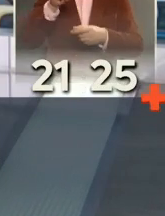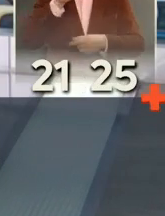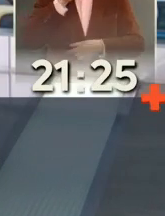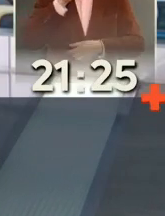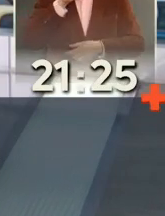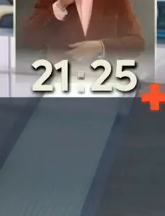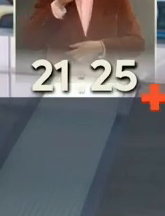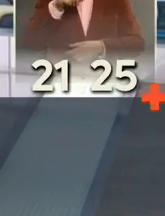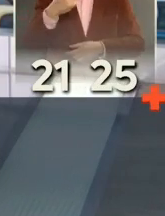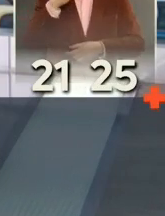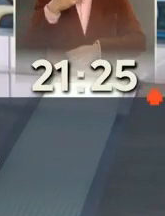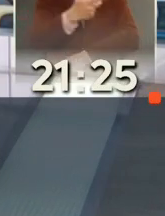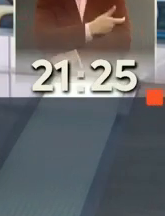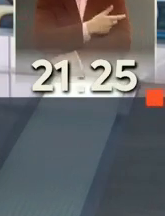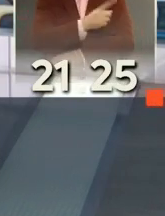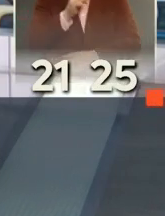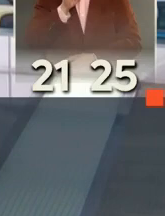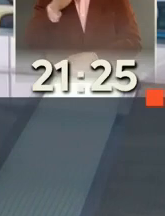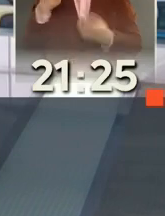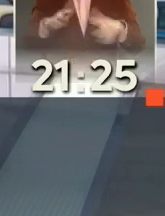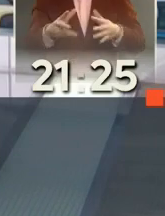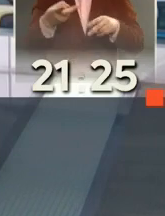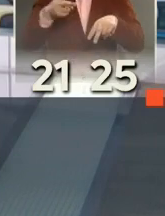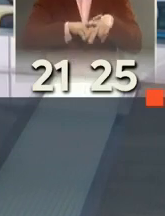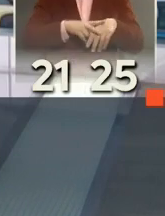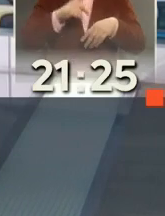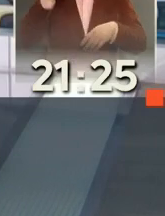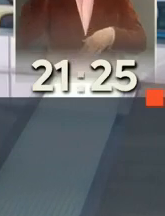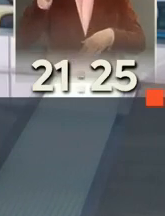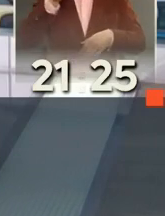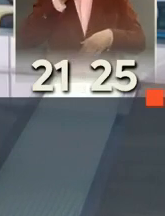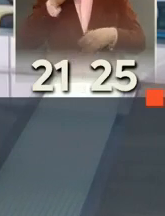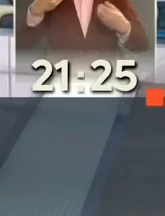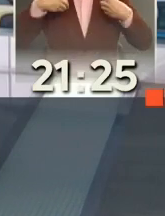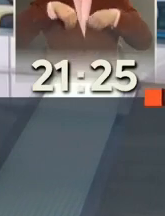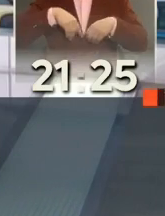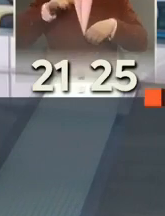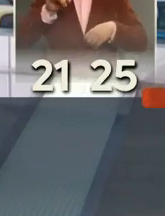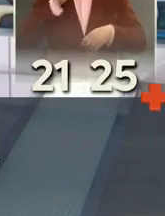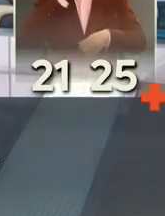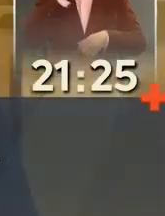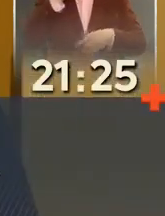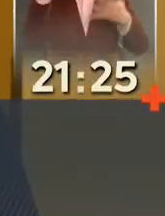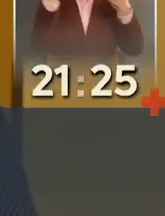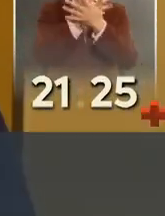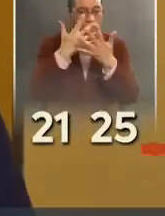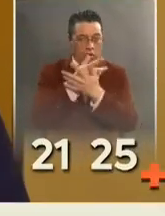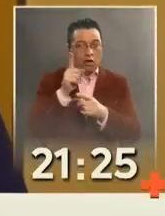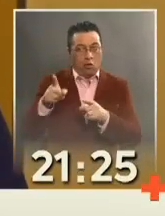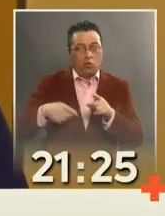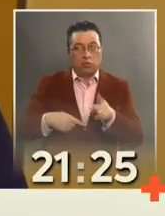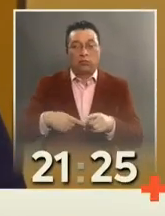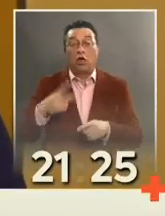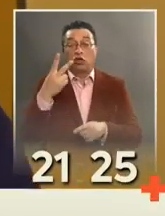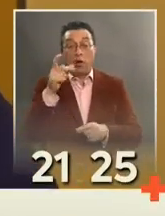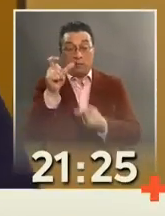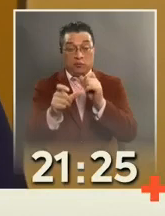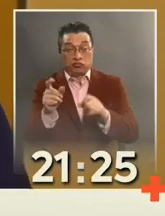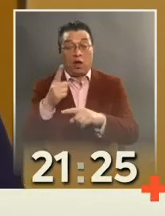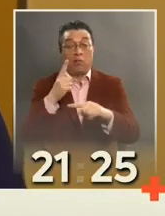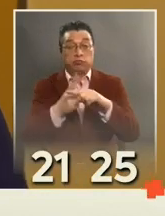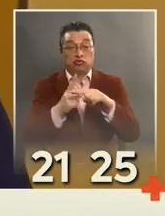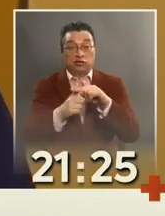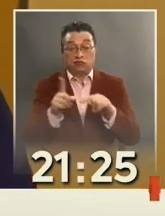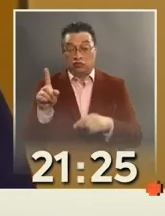su esquema de vacunación completo el gremio de enfermeros acusa negligencia salieron dos pacientes positivos en sala